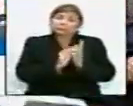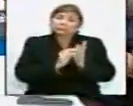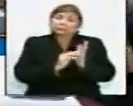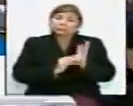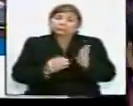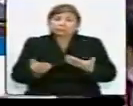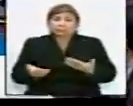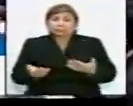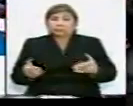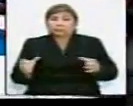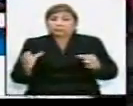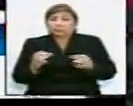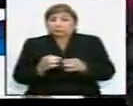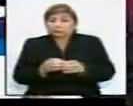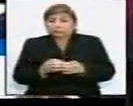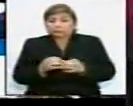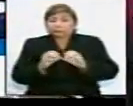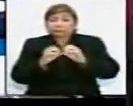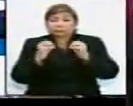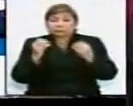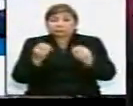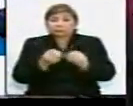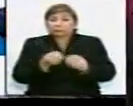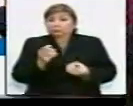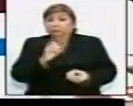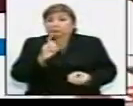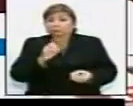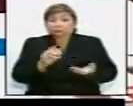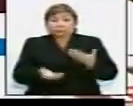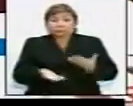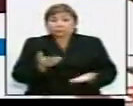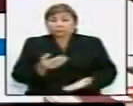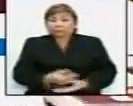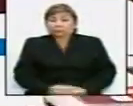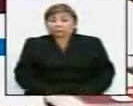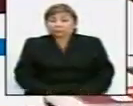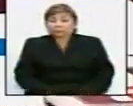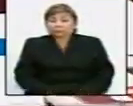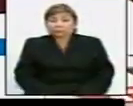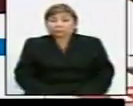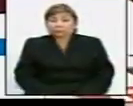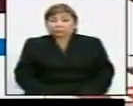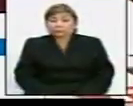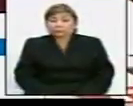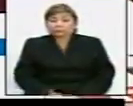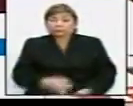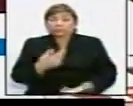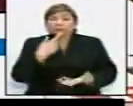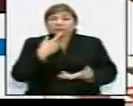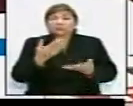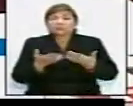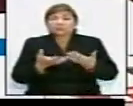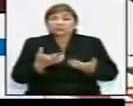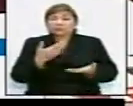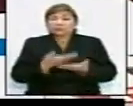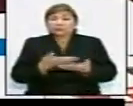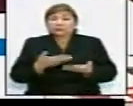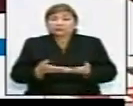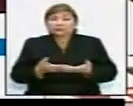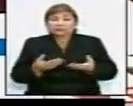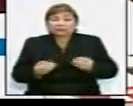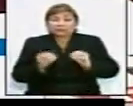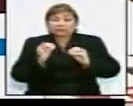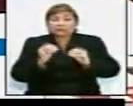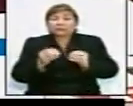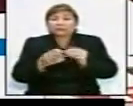afiliados. Una organización que no existe tiene que, digamos, que quiere existir, lo primero que necesita